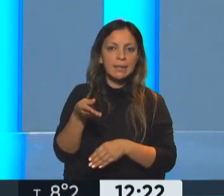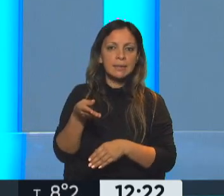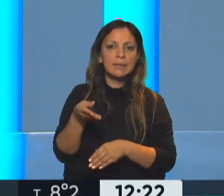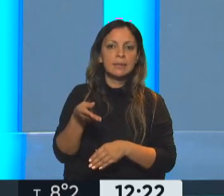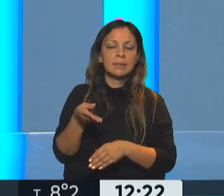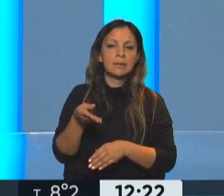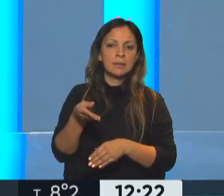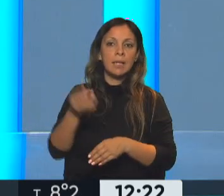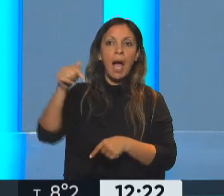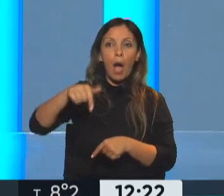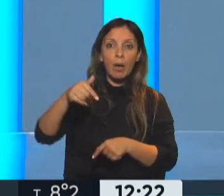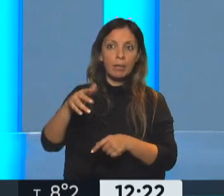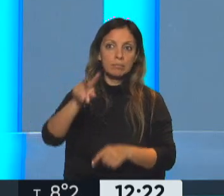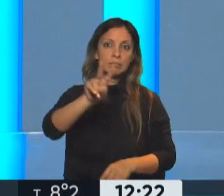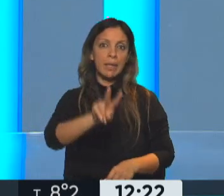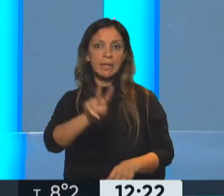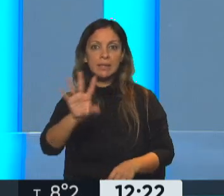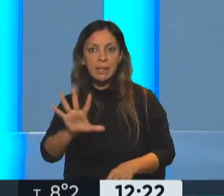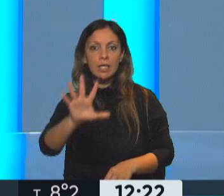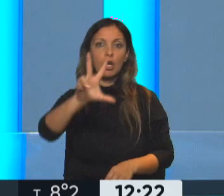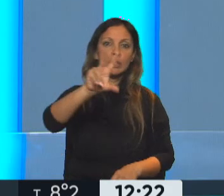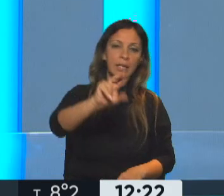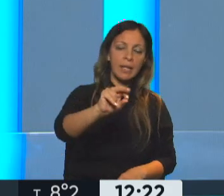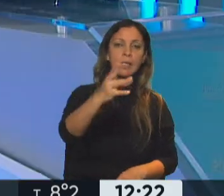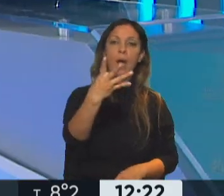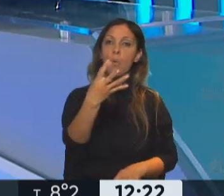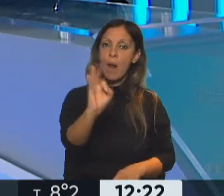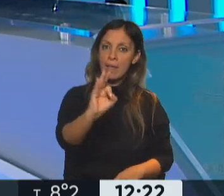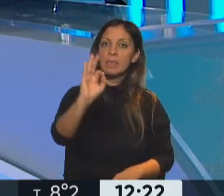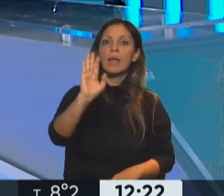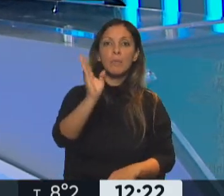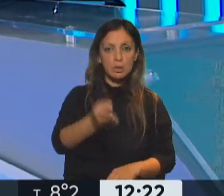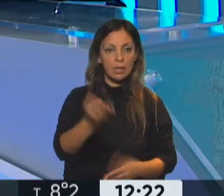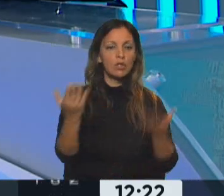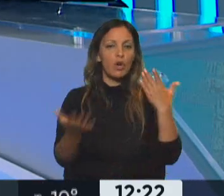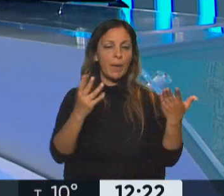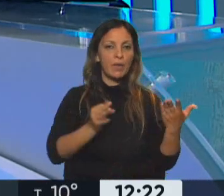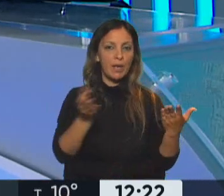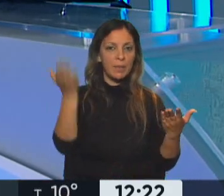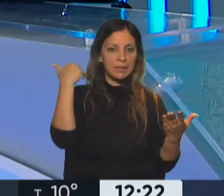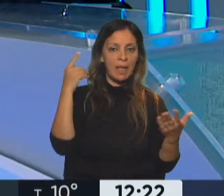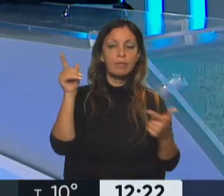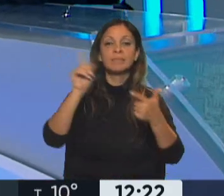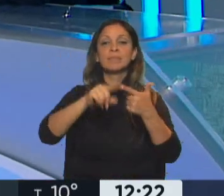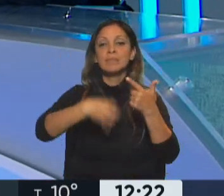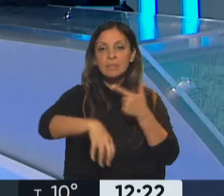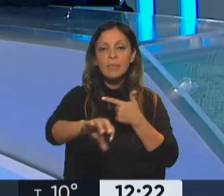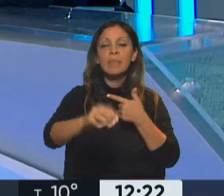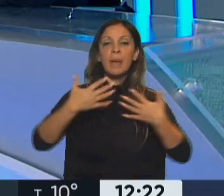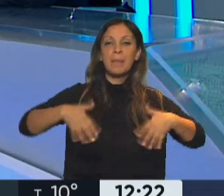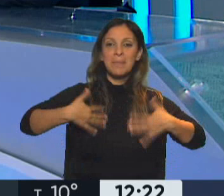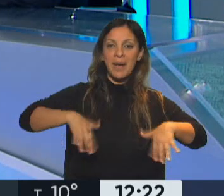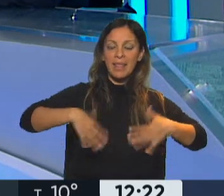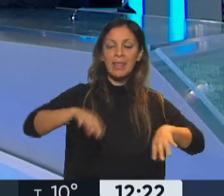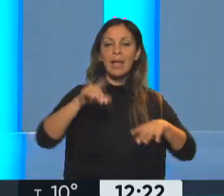poco, ahora estamos hablando del 25, 30, 40% de crecimiento contra el año pasado. Lo mismo prenda de vestir y calzado. Esto